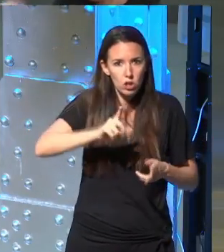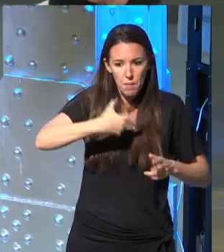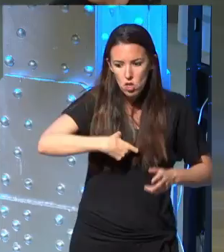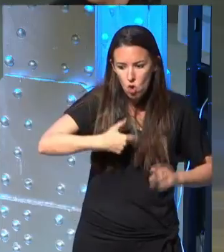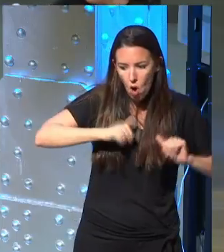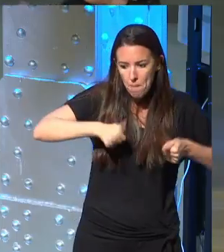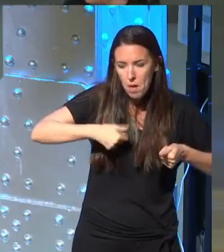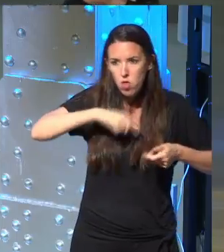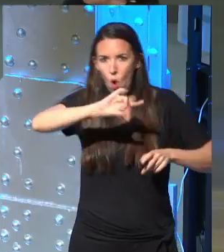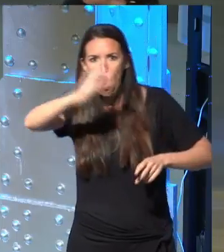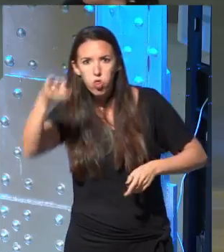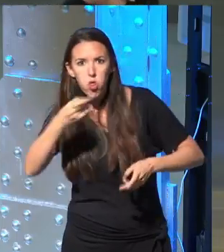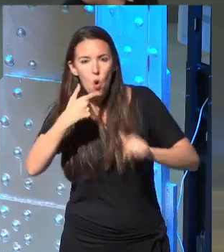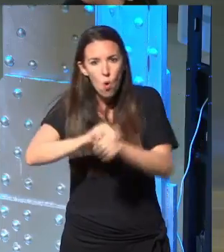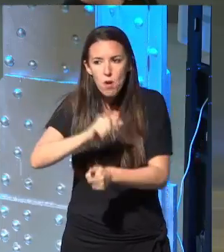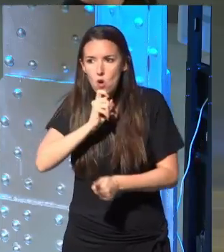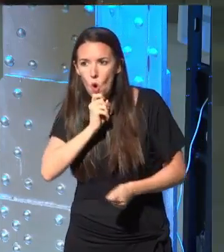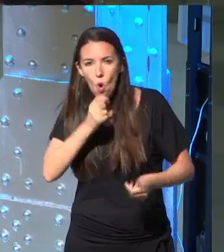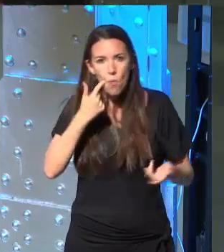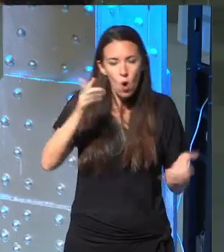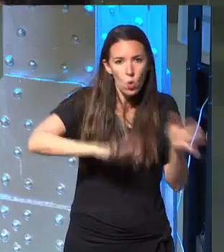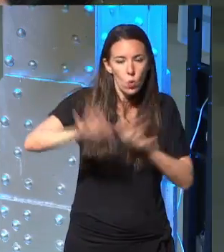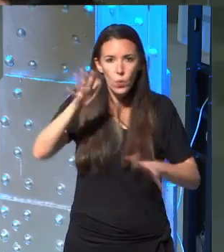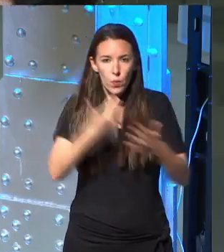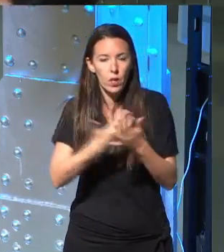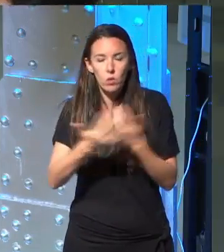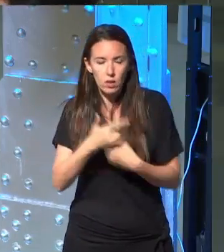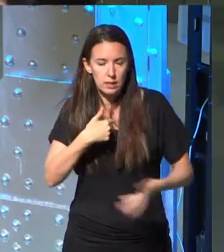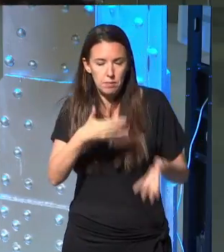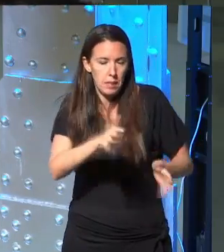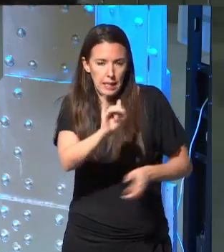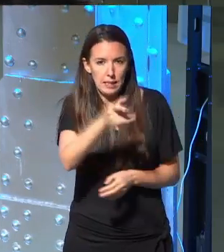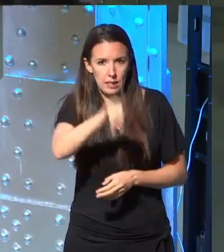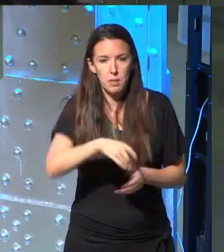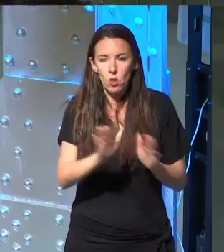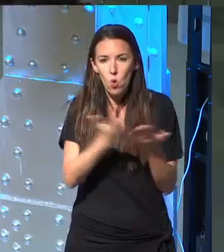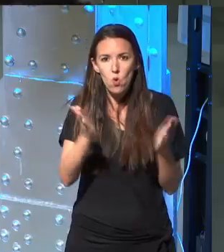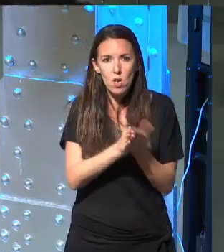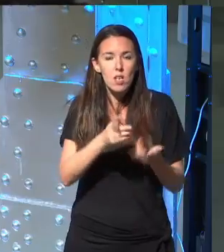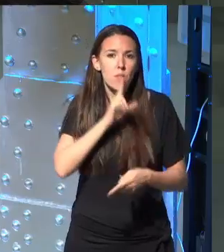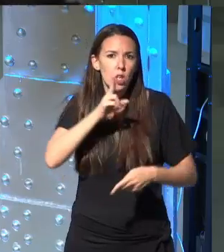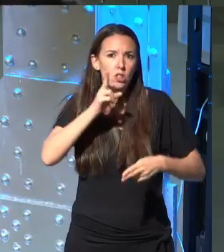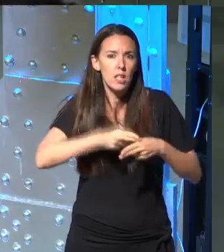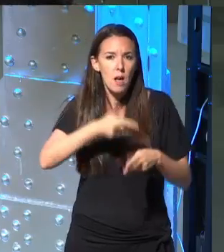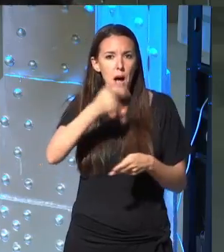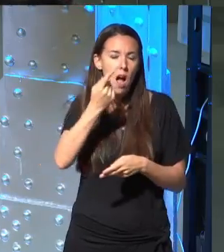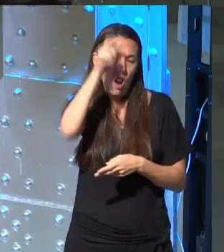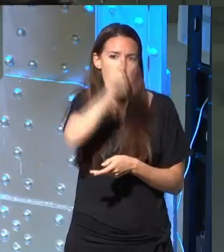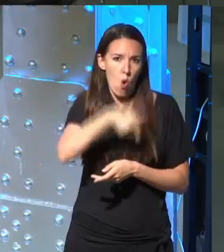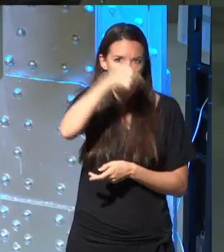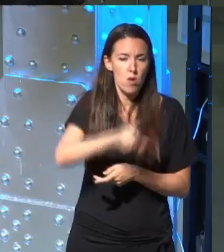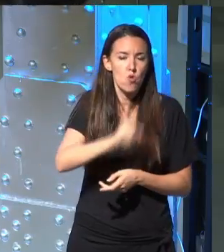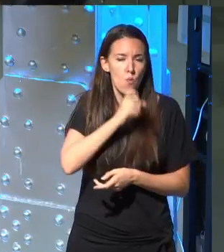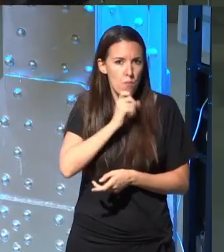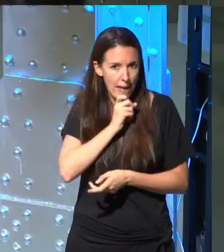él, cuando empieza el doble, que a mí también me recuerdo mucho. Sí, sí, sí, a mí Enemy me encanta también, sí. Que es un libro que se llama El hombre duplicado, de Saramago, y